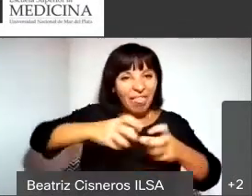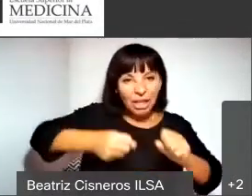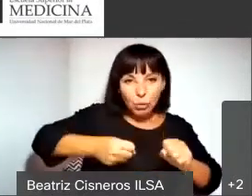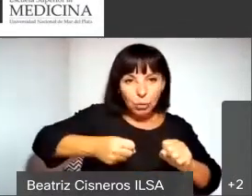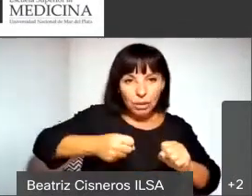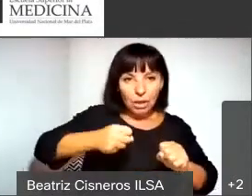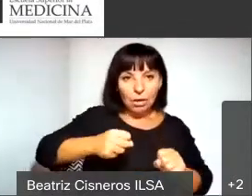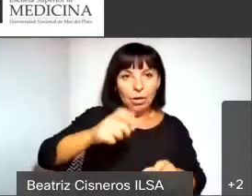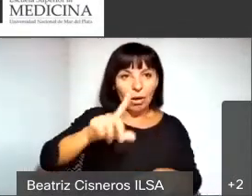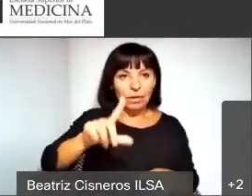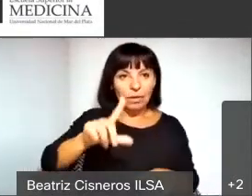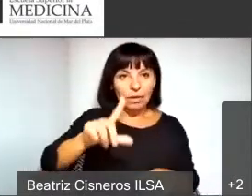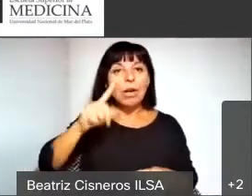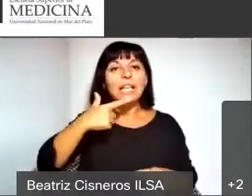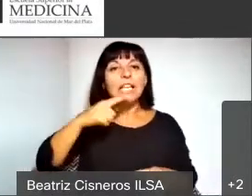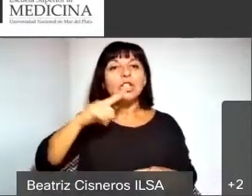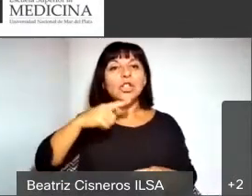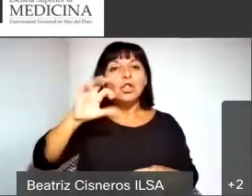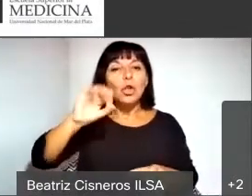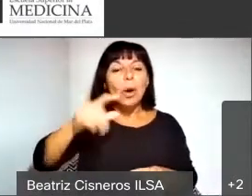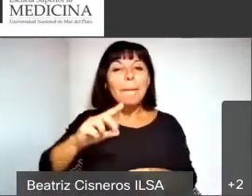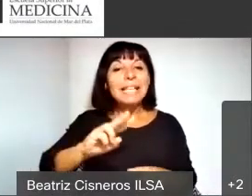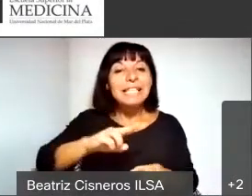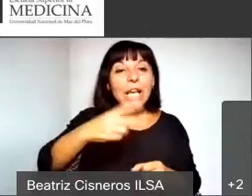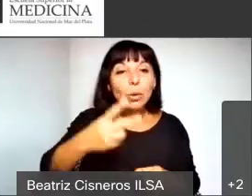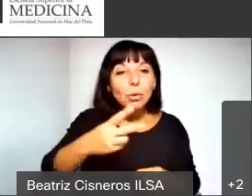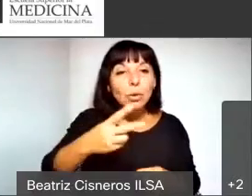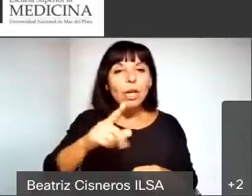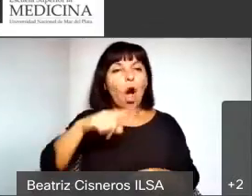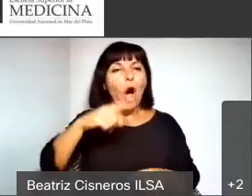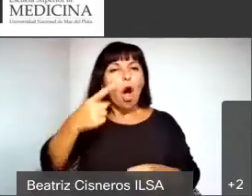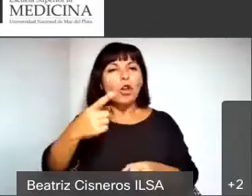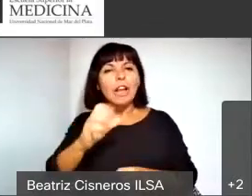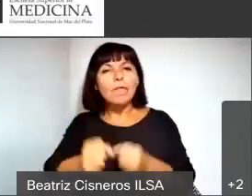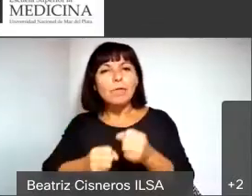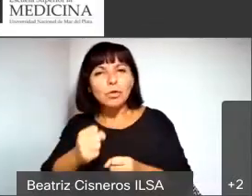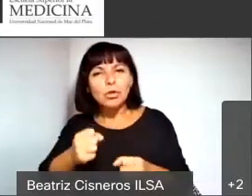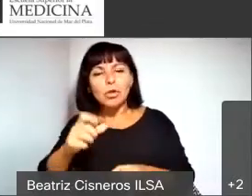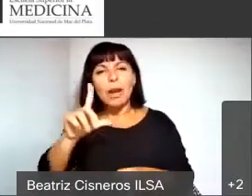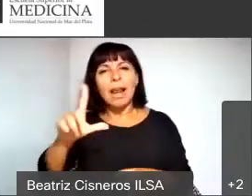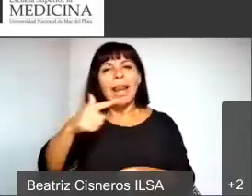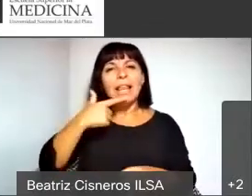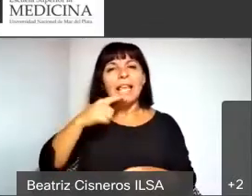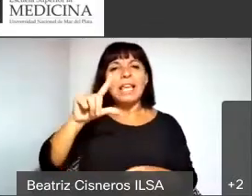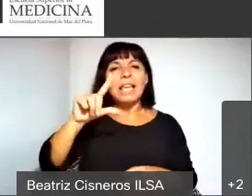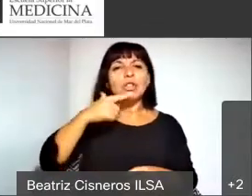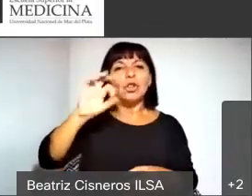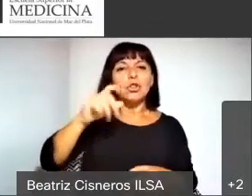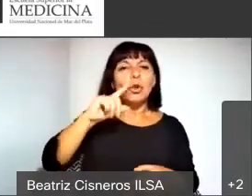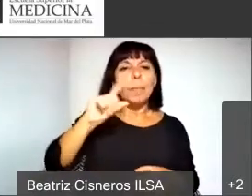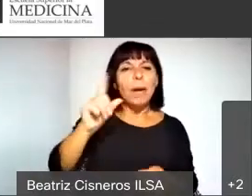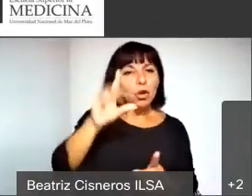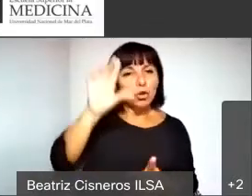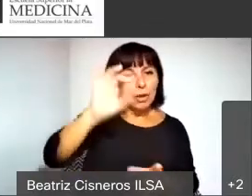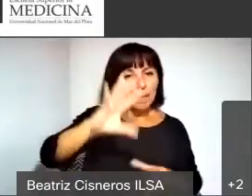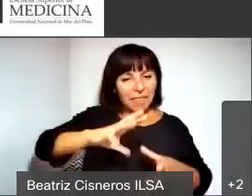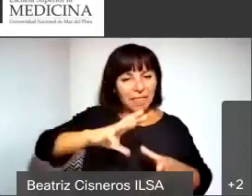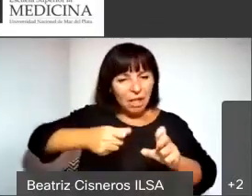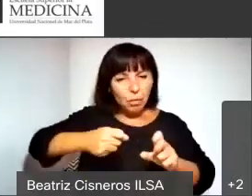secundario. ¿Qué otra función cumplen los lisosomas? No solamente degradar material foráneo. Cuando